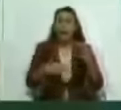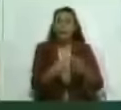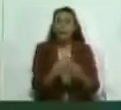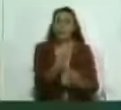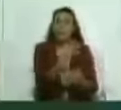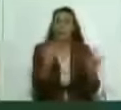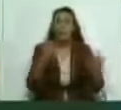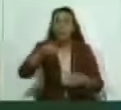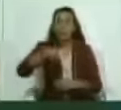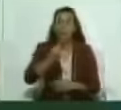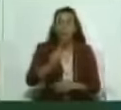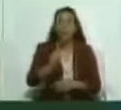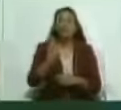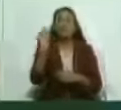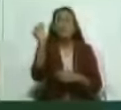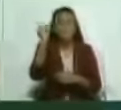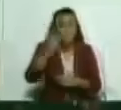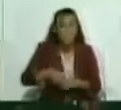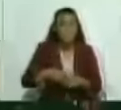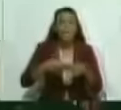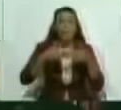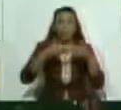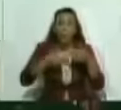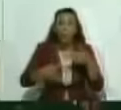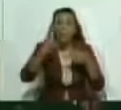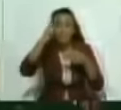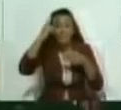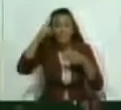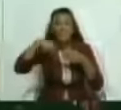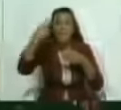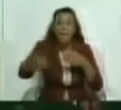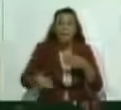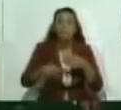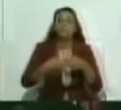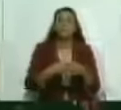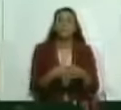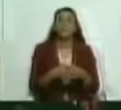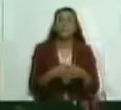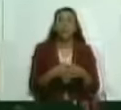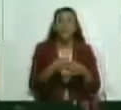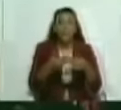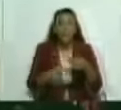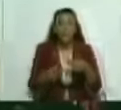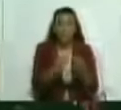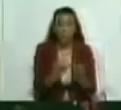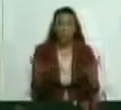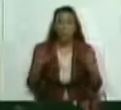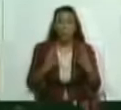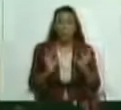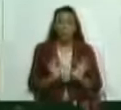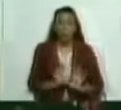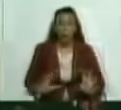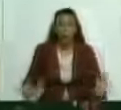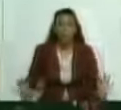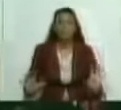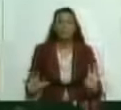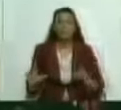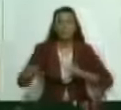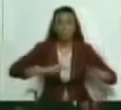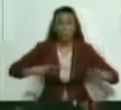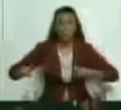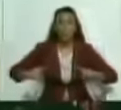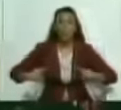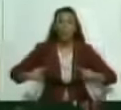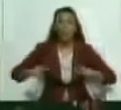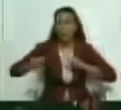28 de julio, sino días o meses siguientes. Desde aquí, desde esta dirección, es donde